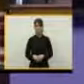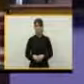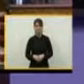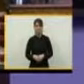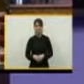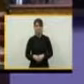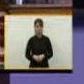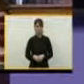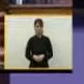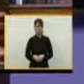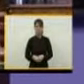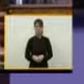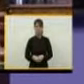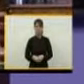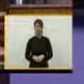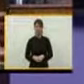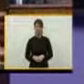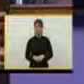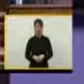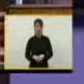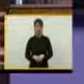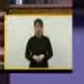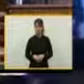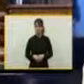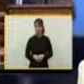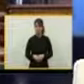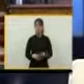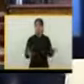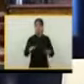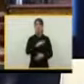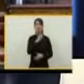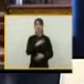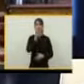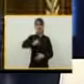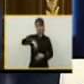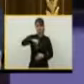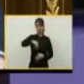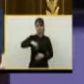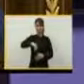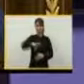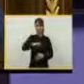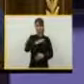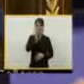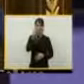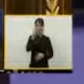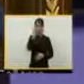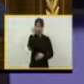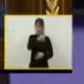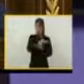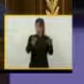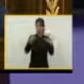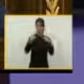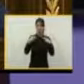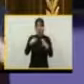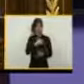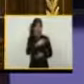que diga, non se pode chegar a un acordo con Podemos, establece claro, unha serie de liñas losas. Nese momento Pedro Sánchez empeza